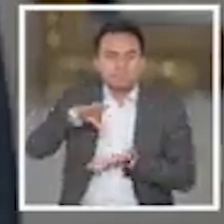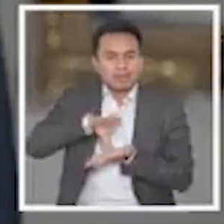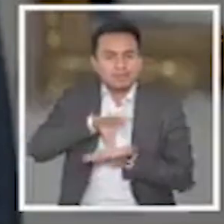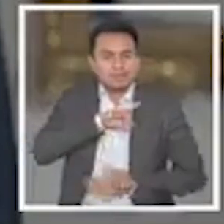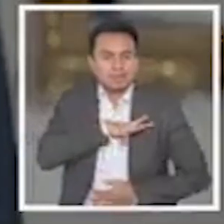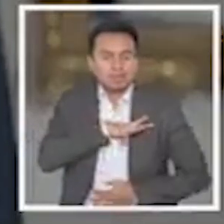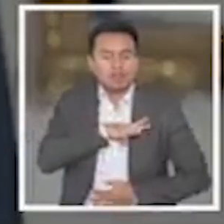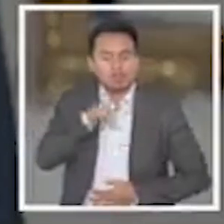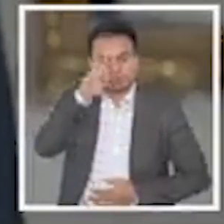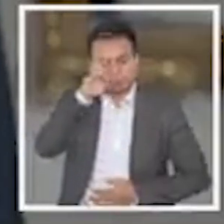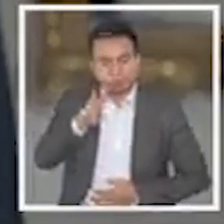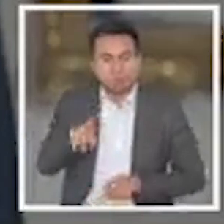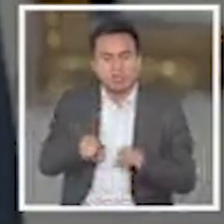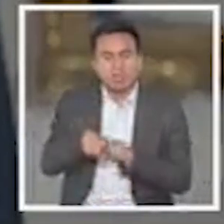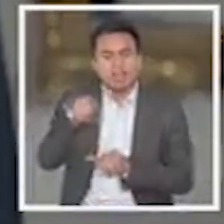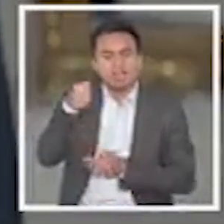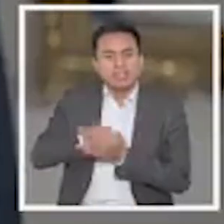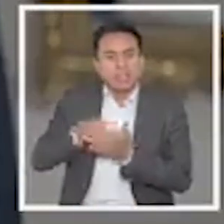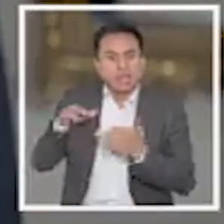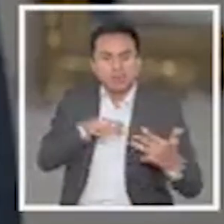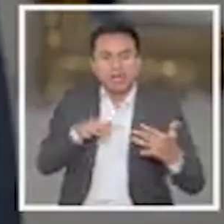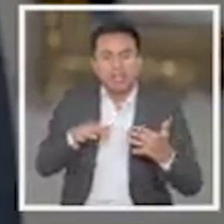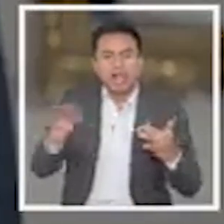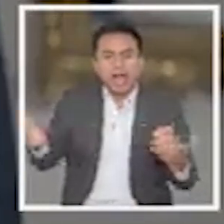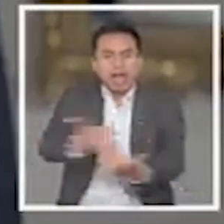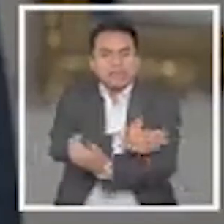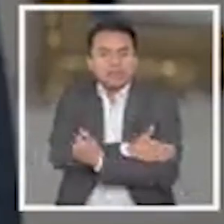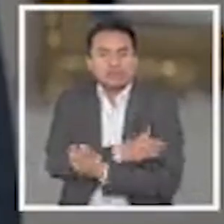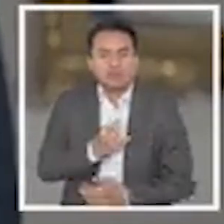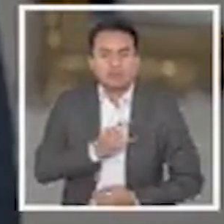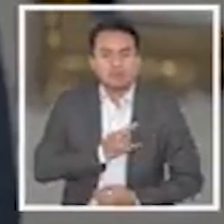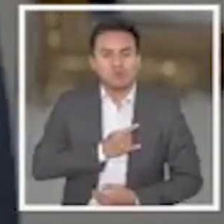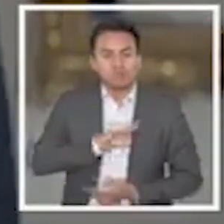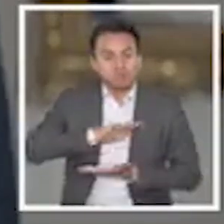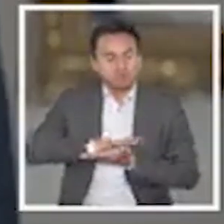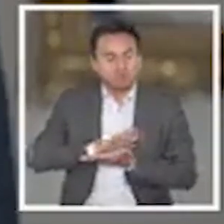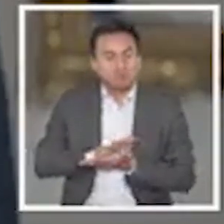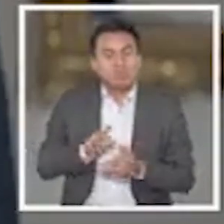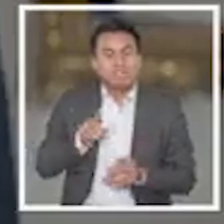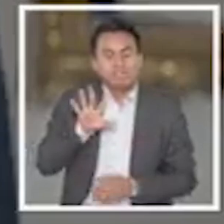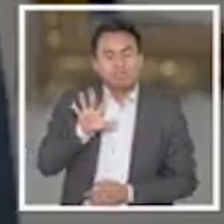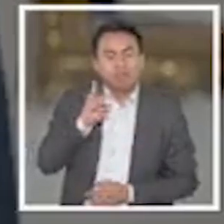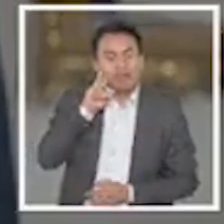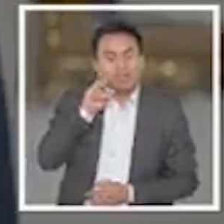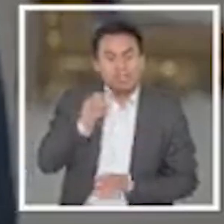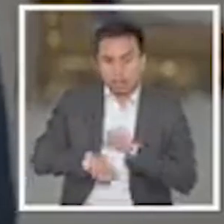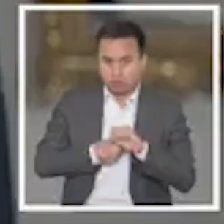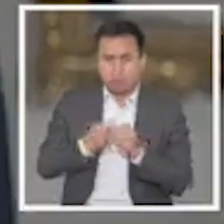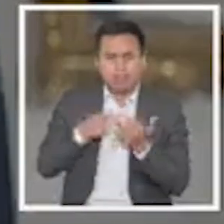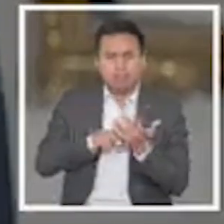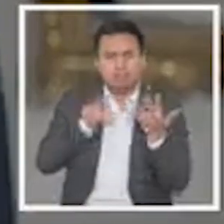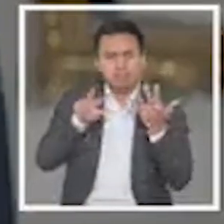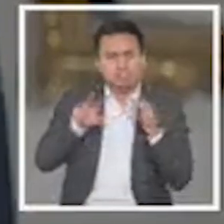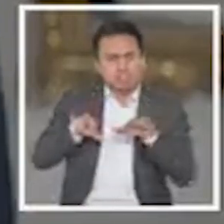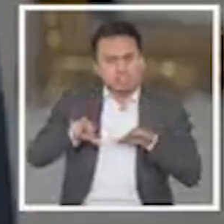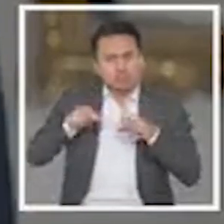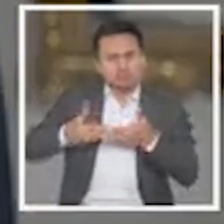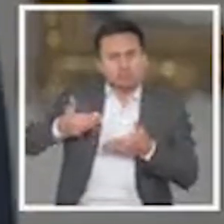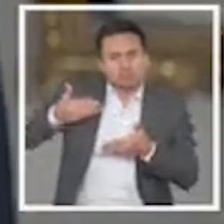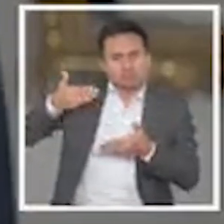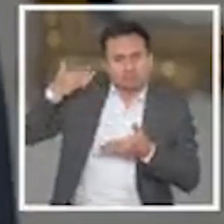país con motivo de conmemorar la batalla y el abrazo de Maipú que tuvo lugar el 5 de abril de